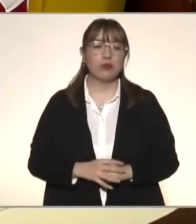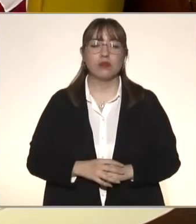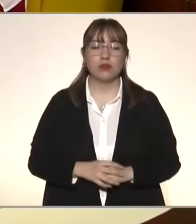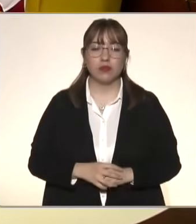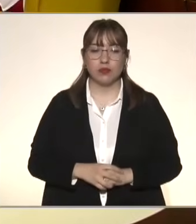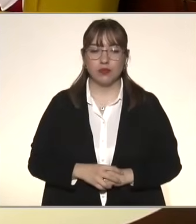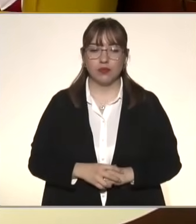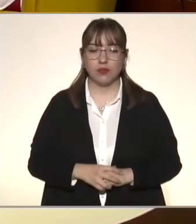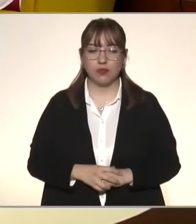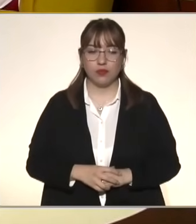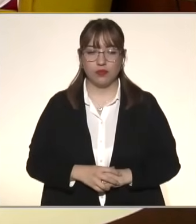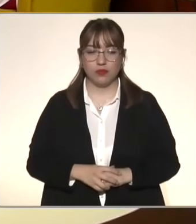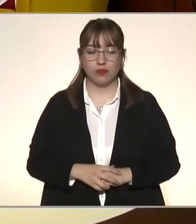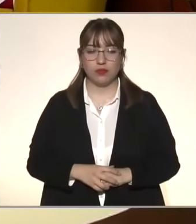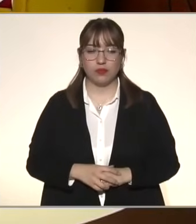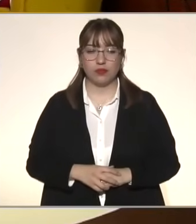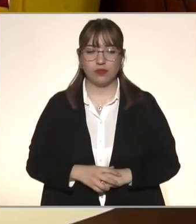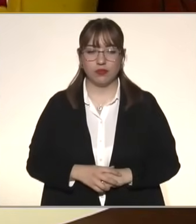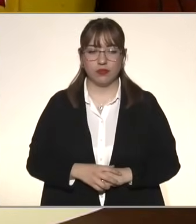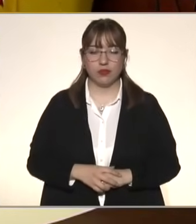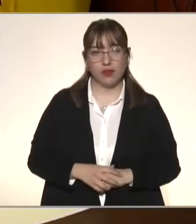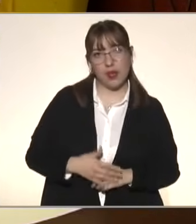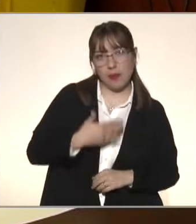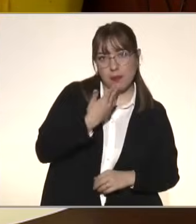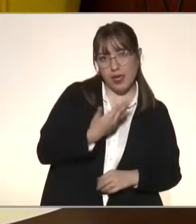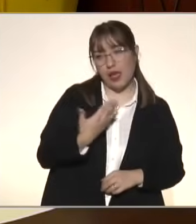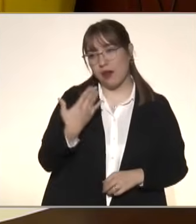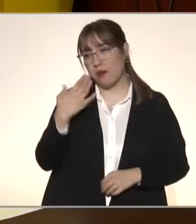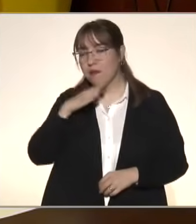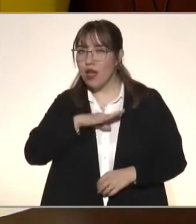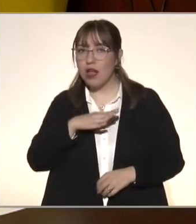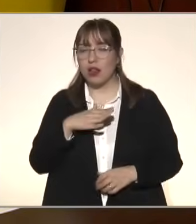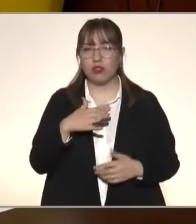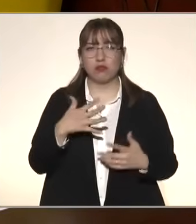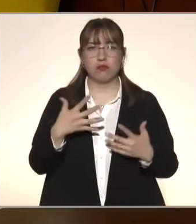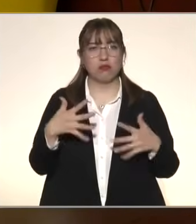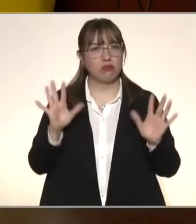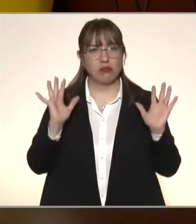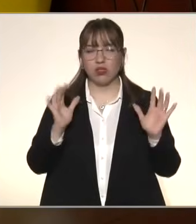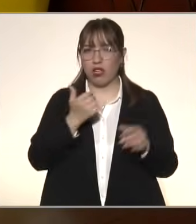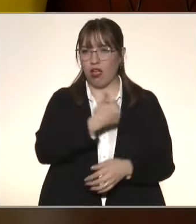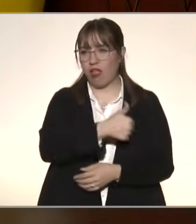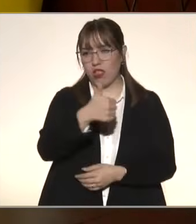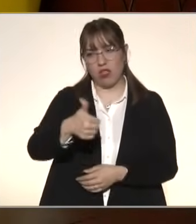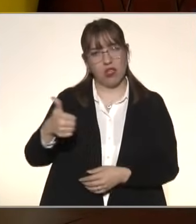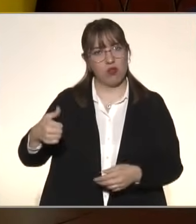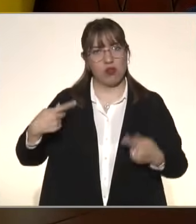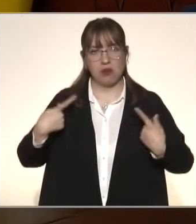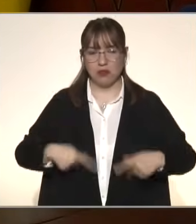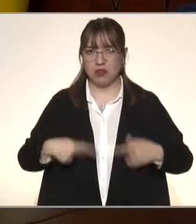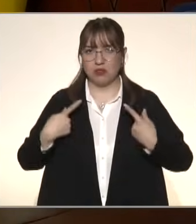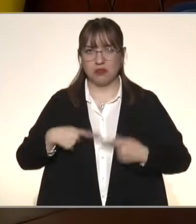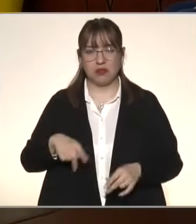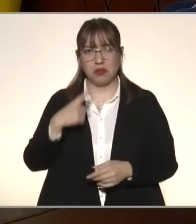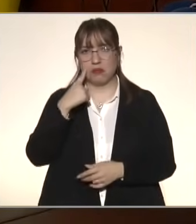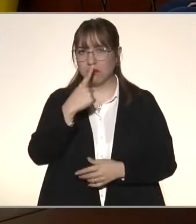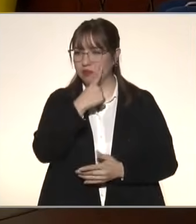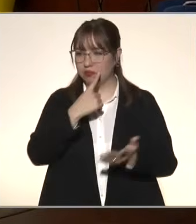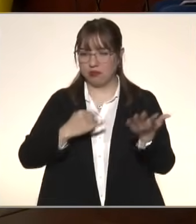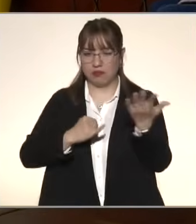Gaby, de no querer decir qué es lo correcto, qué es lo incorrecto. Cada quien lo que le funcione, somos organismos